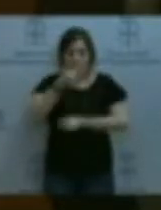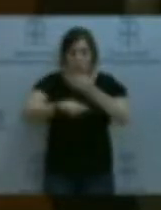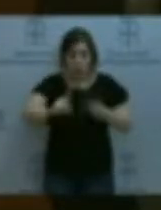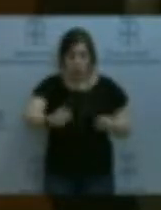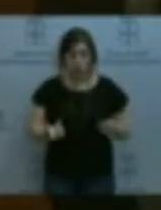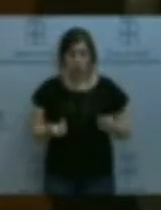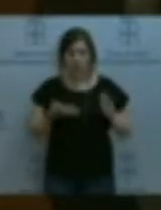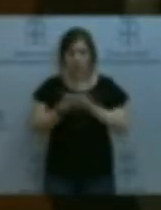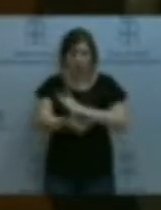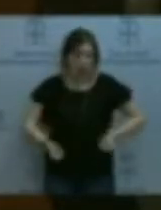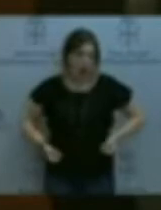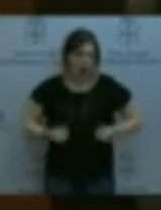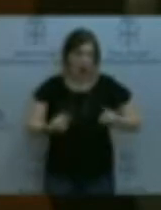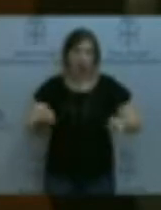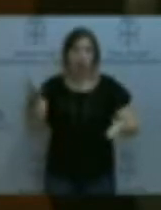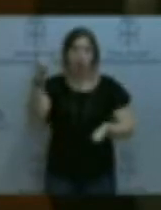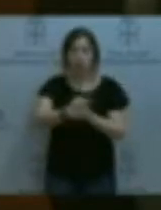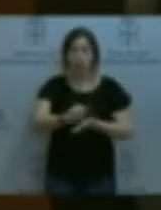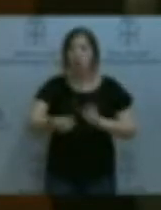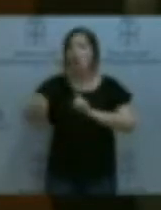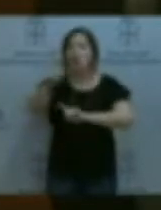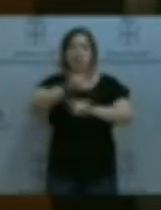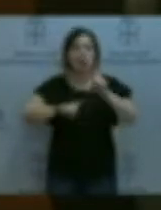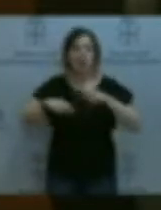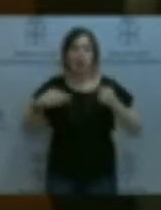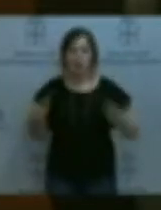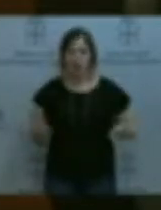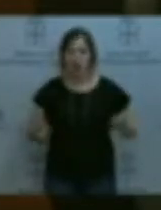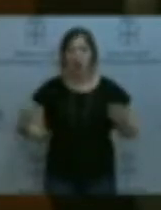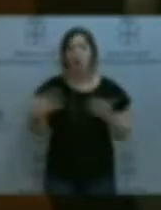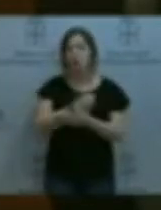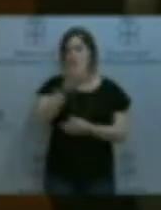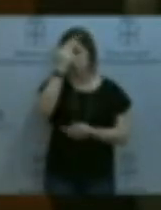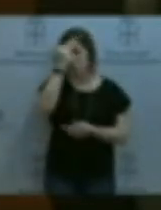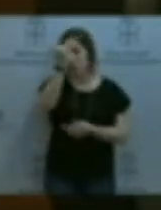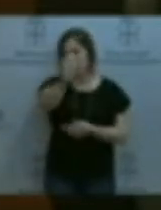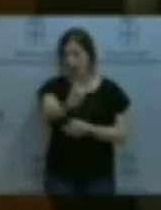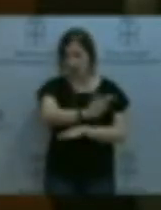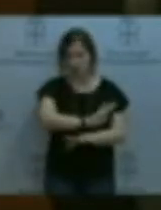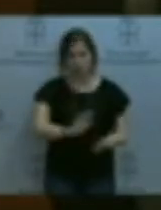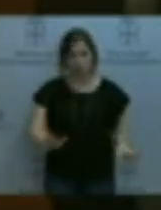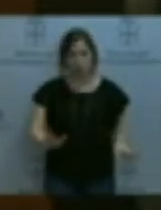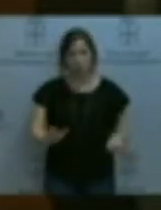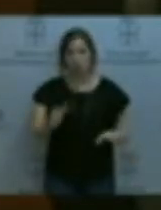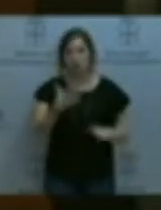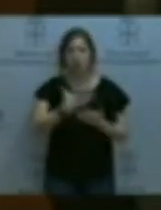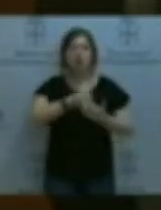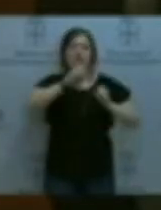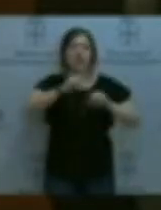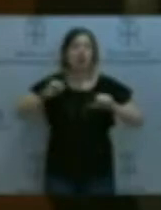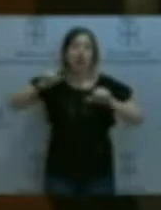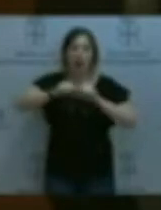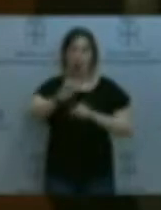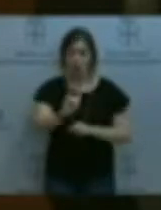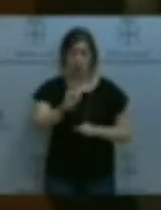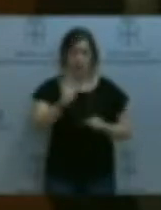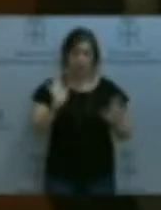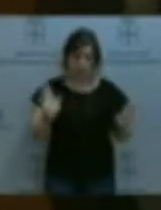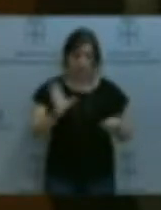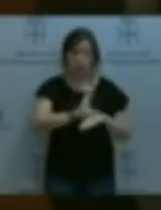es que claro todos tenemos memoria y todos tenemos historia por supuesto señor consejero y usted decía antes citaba